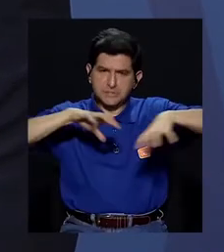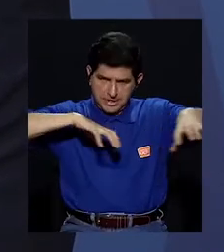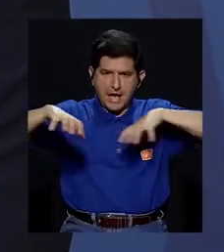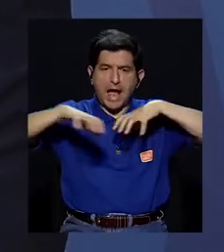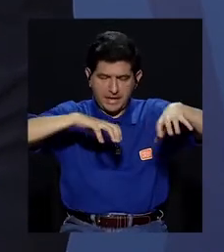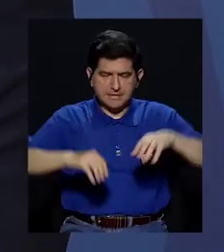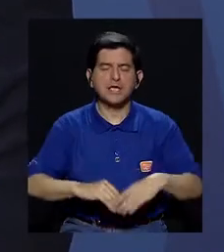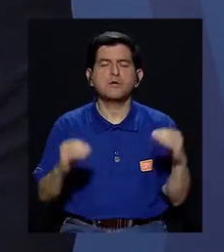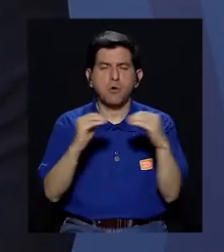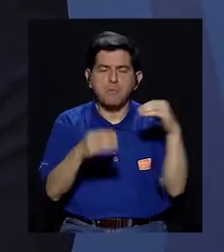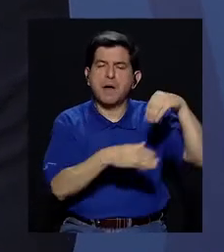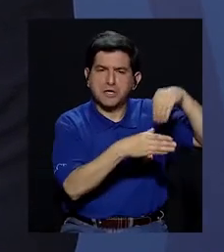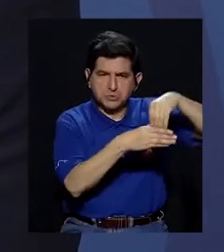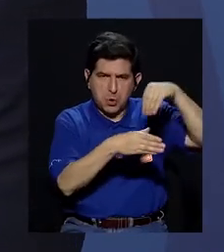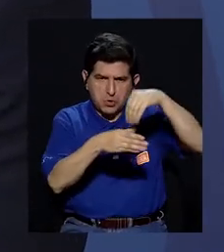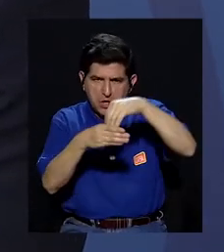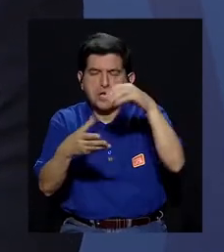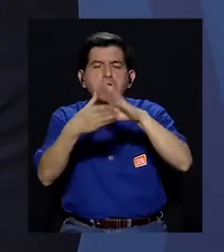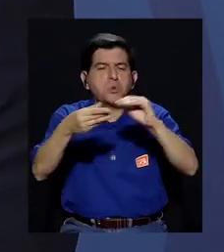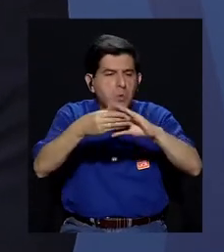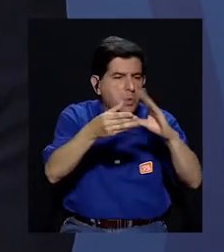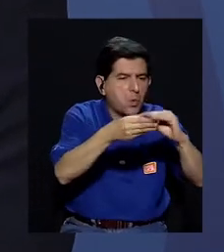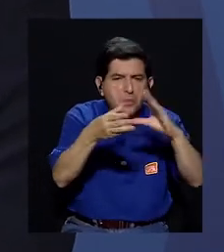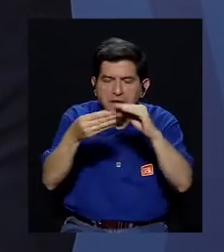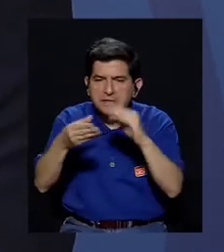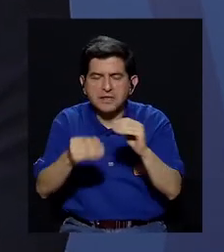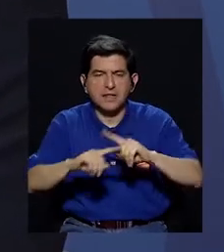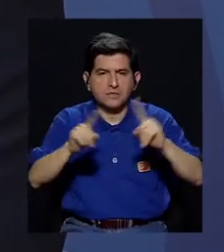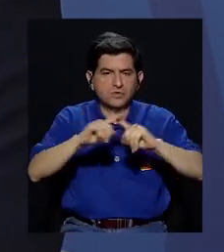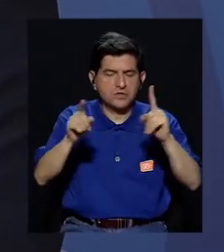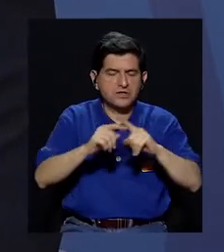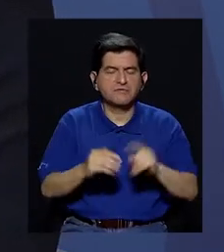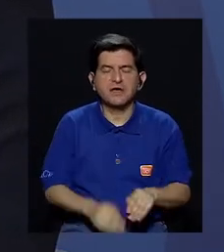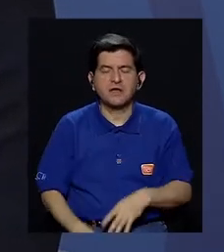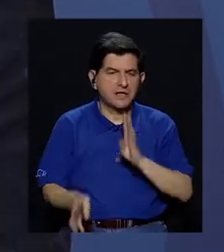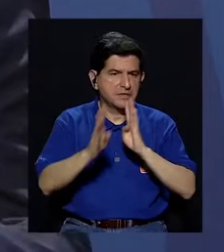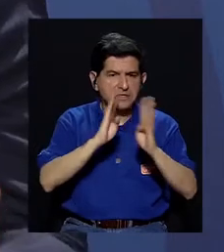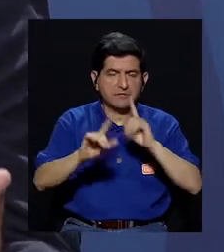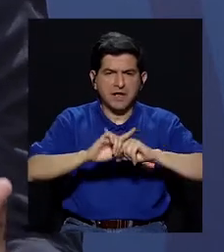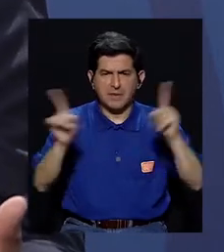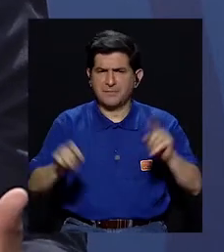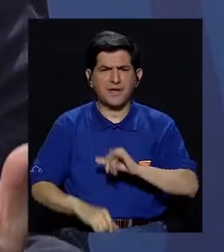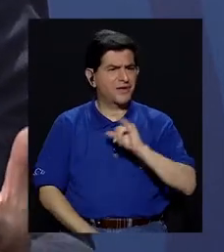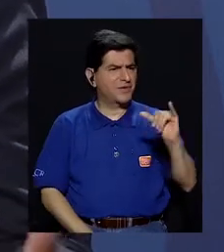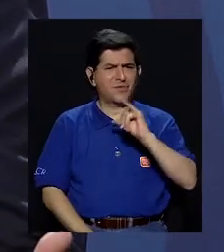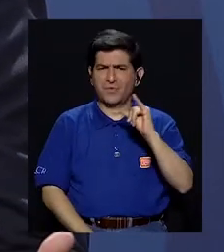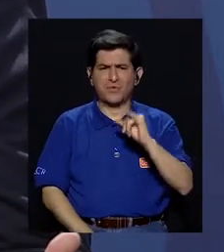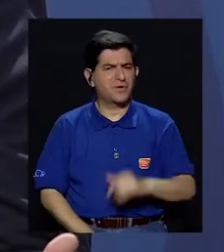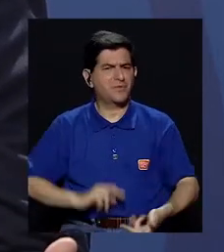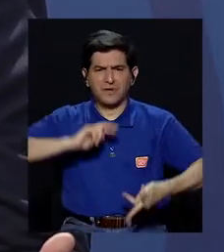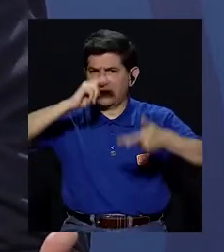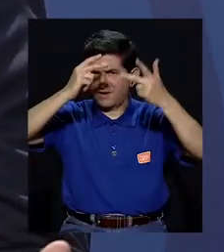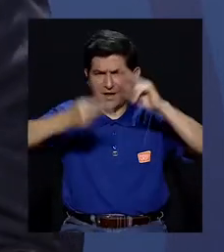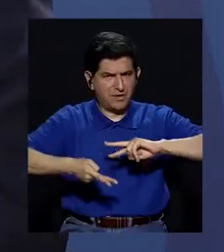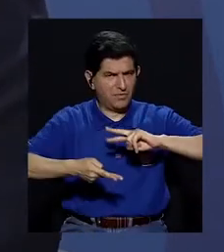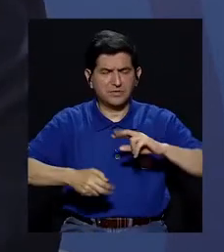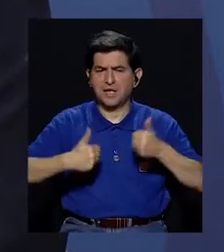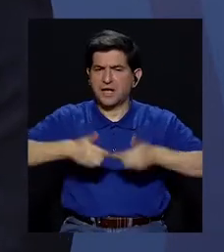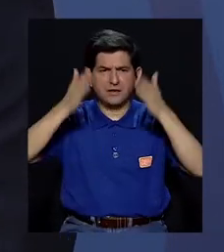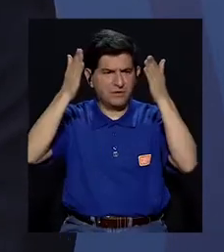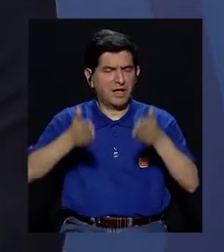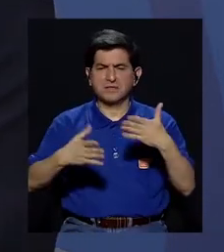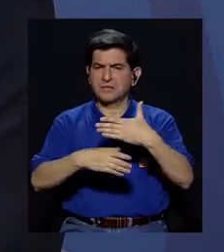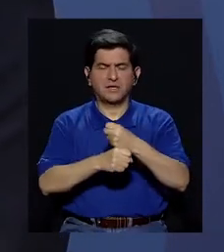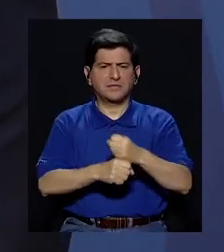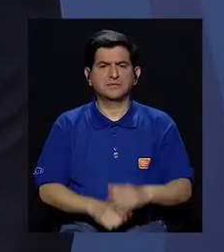más activos generando más contenido comentando haciendo un montón de ruido pero no encontramos más o menos la misma contraparte de la de los